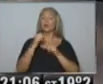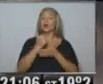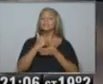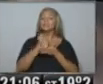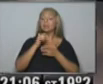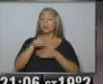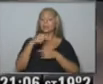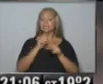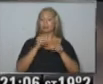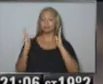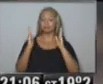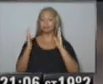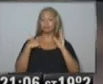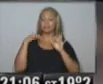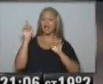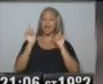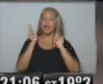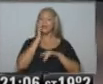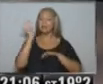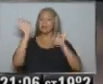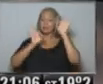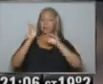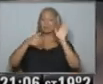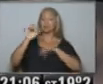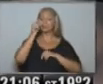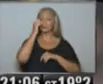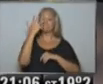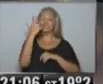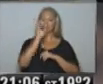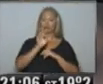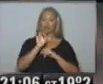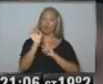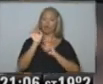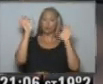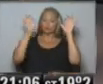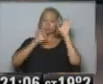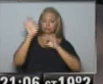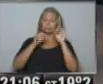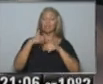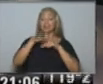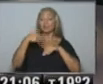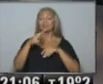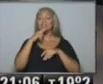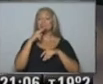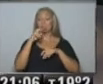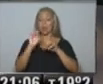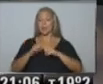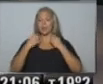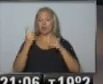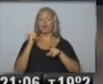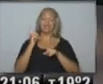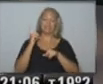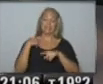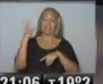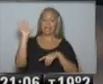un periodo corto de inestabilidad durante la tarde con máximas de 25 grados. Algunos chaparrones, pero ya a partir del viernes mejora el tiempo, máximas